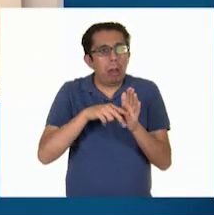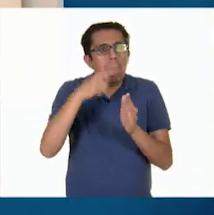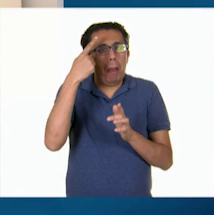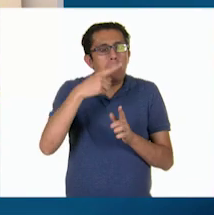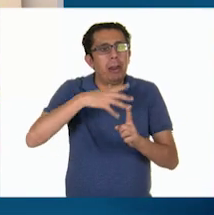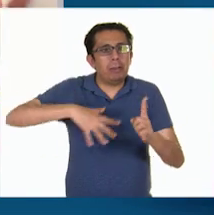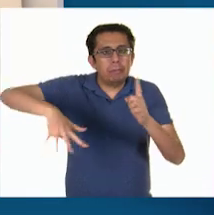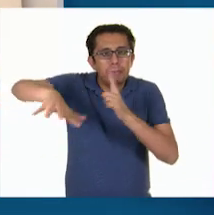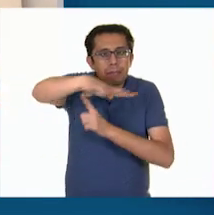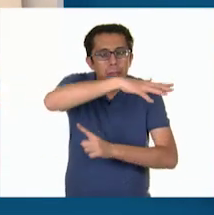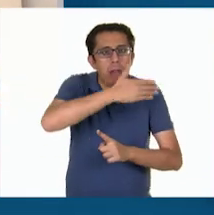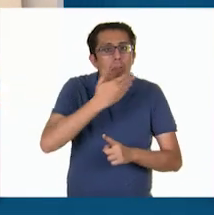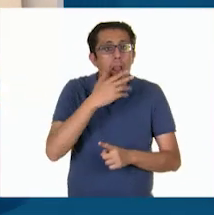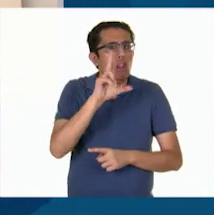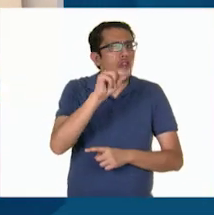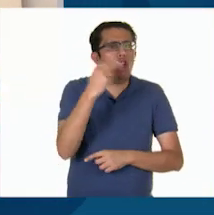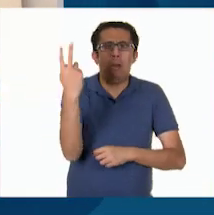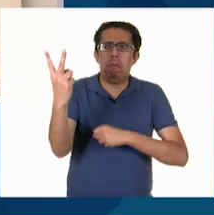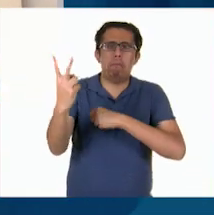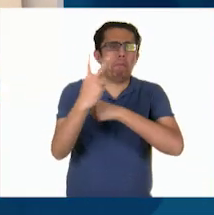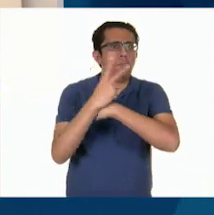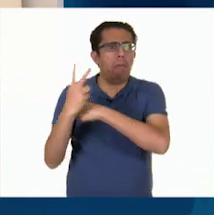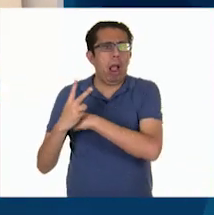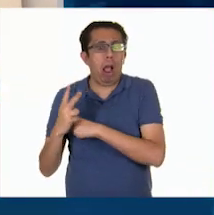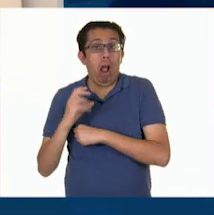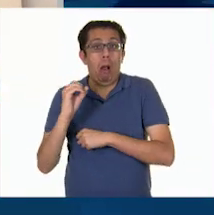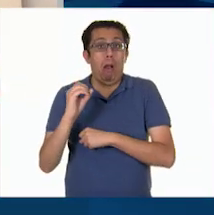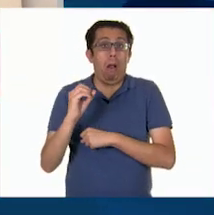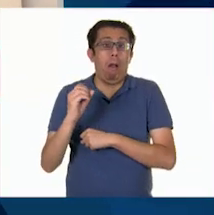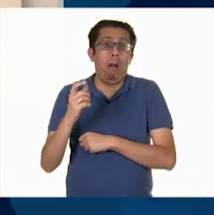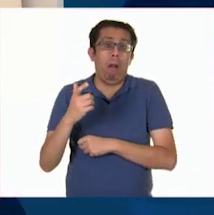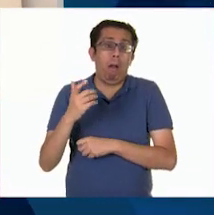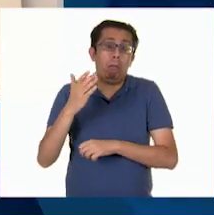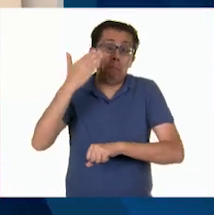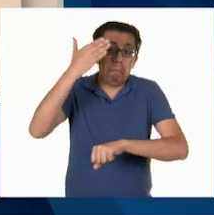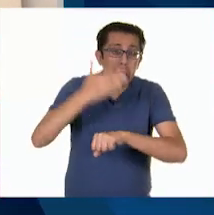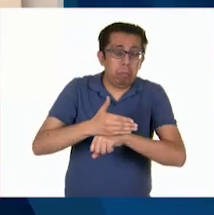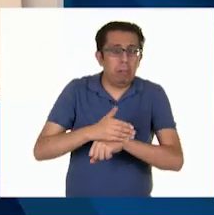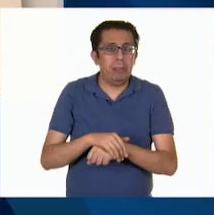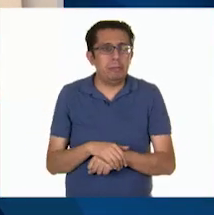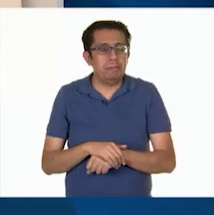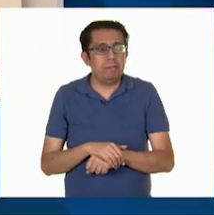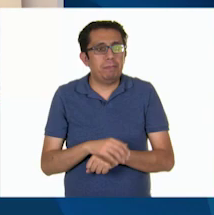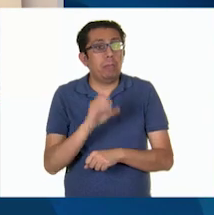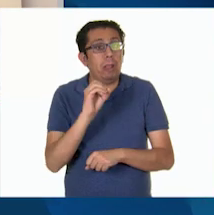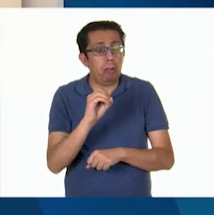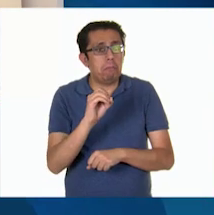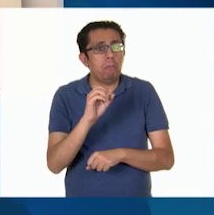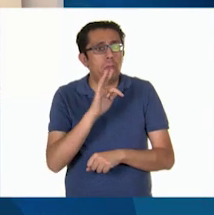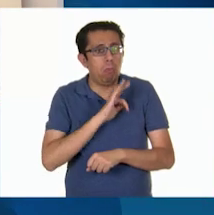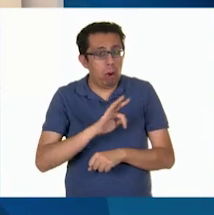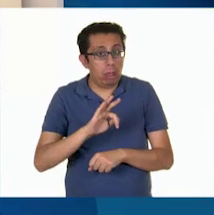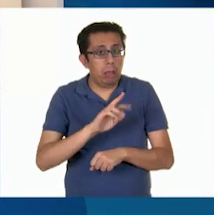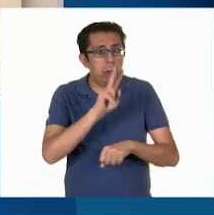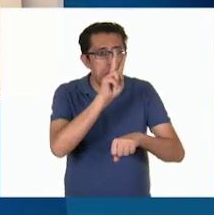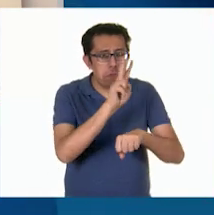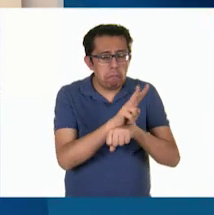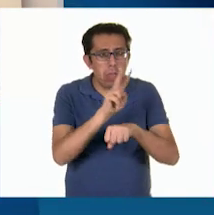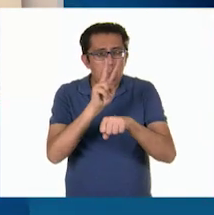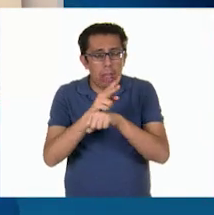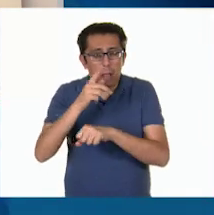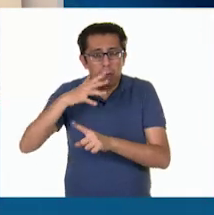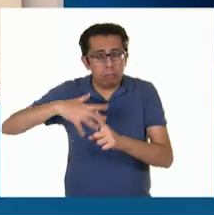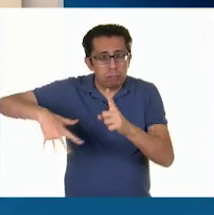que te estén vigilando o que te amenacen con castigarte. Otra cosa que puedes hacer es vigilar que las normas se